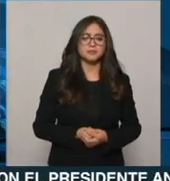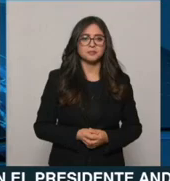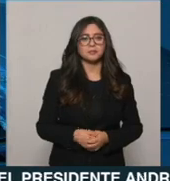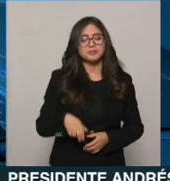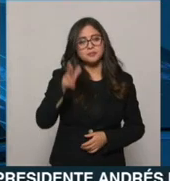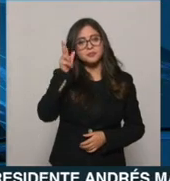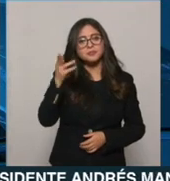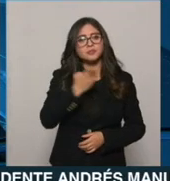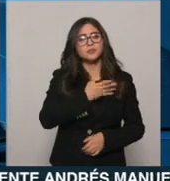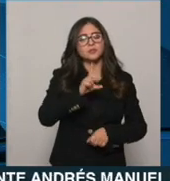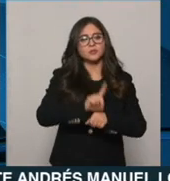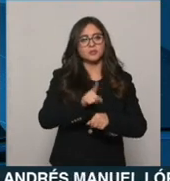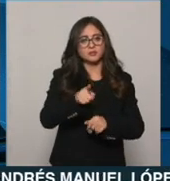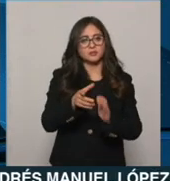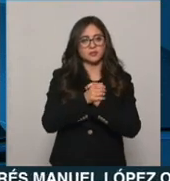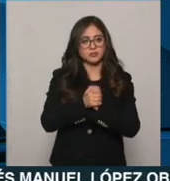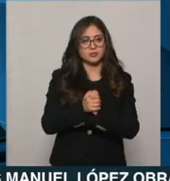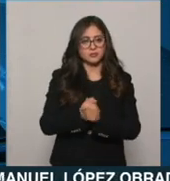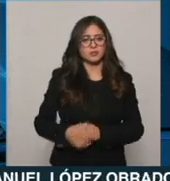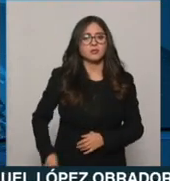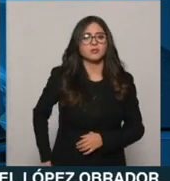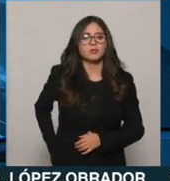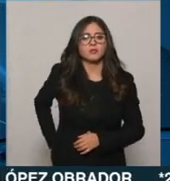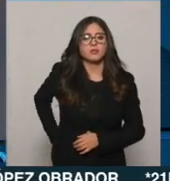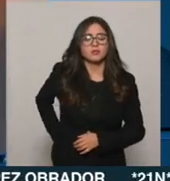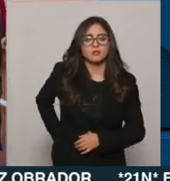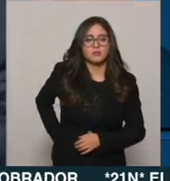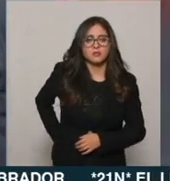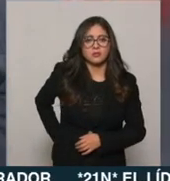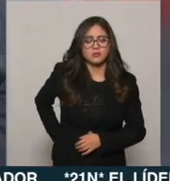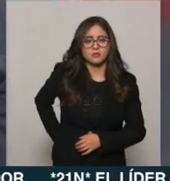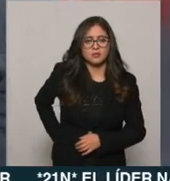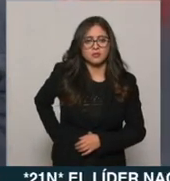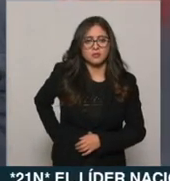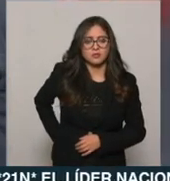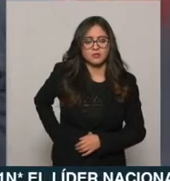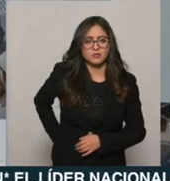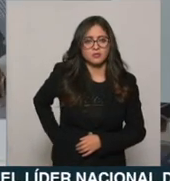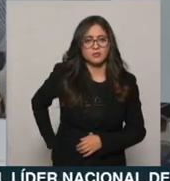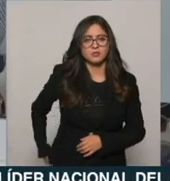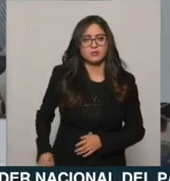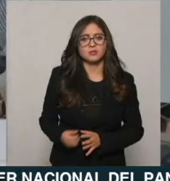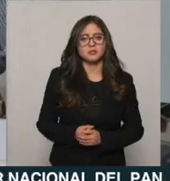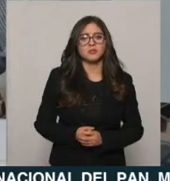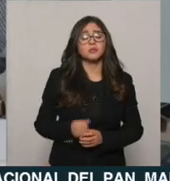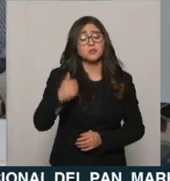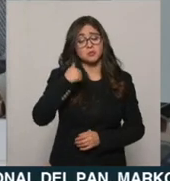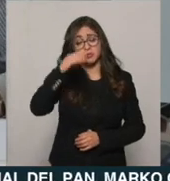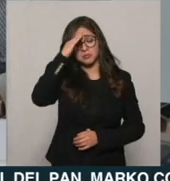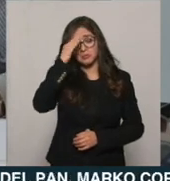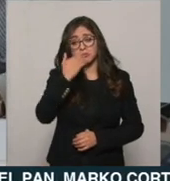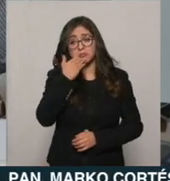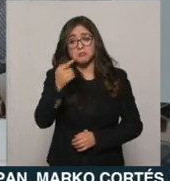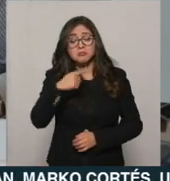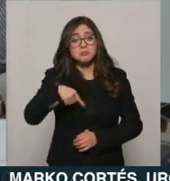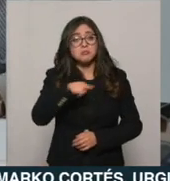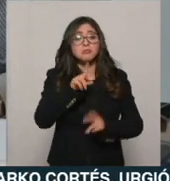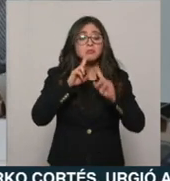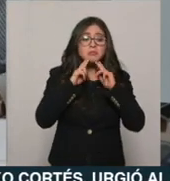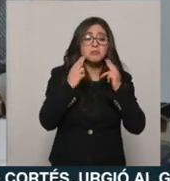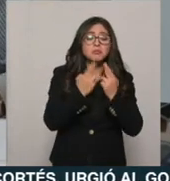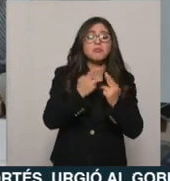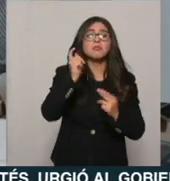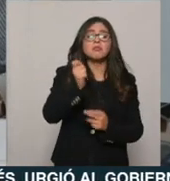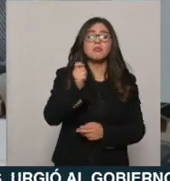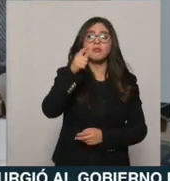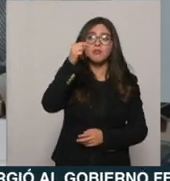saludo. Pues sí, efectivamente pudiéramos decir que lo bueno de la reunión del día de ayer fue la palomita,